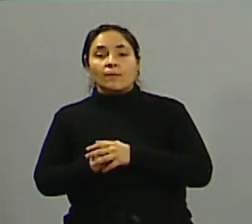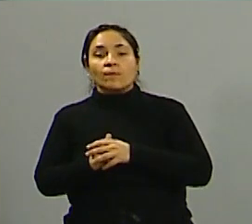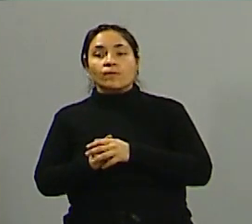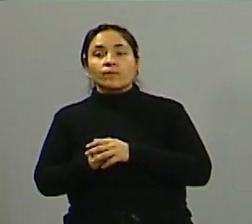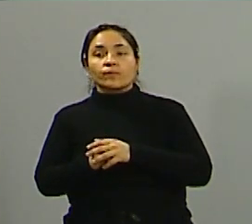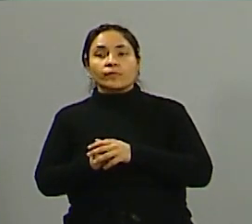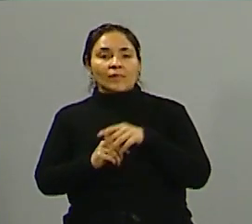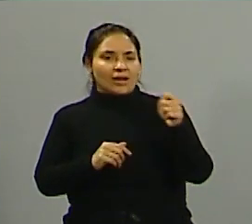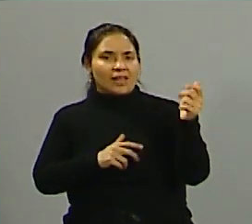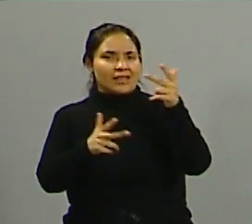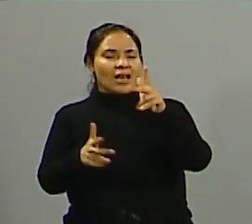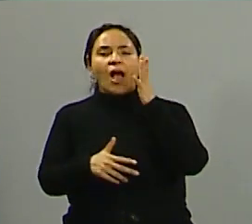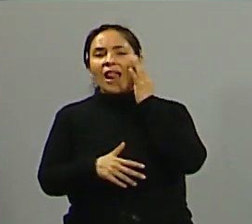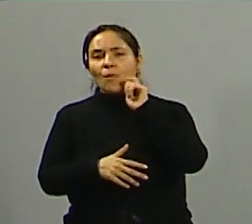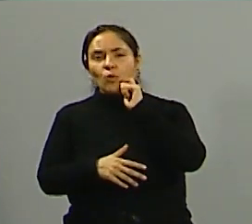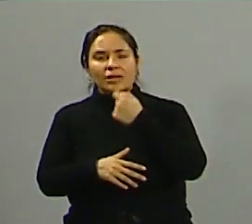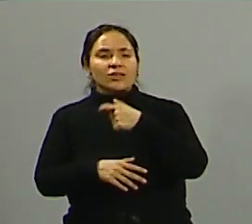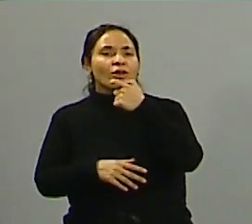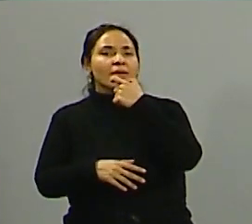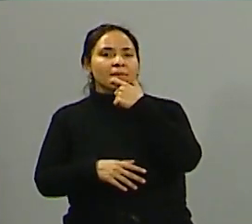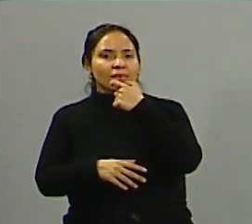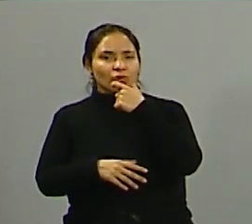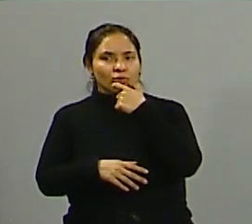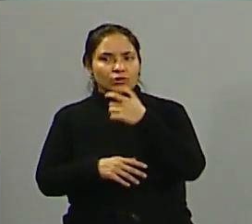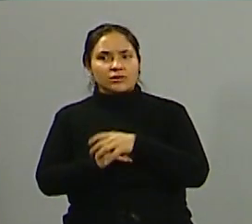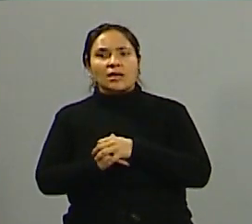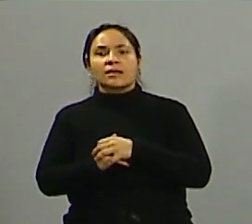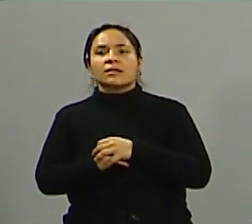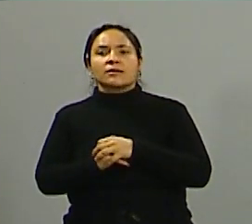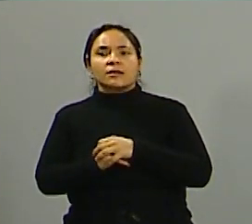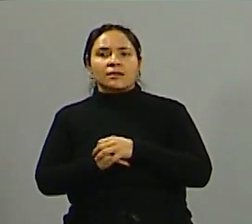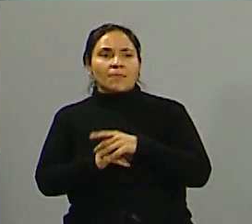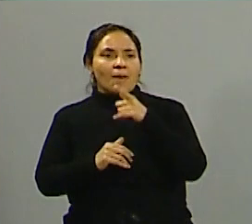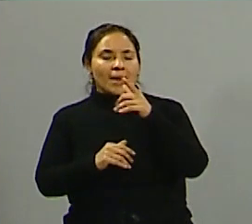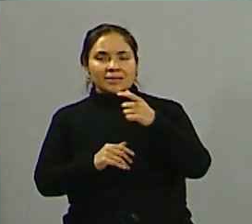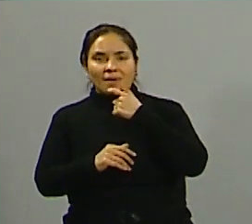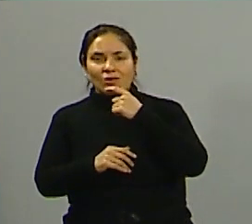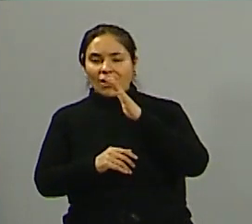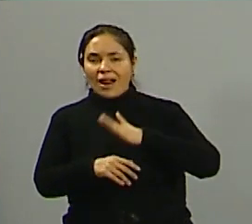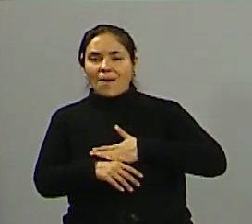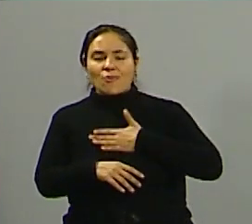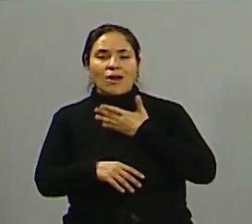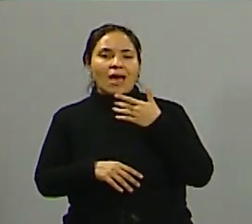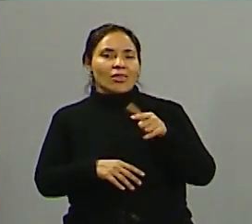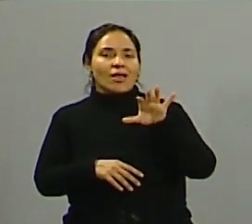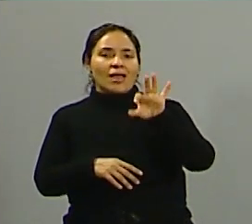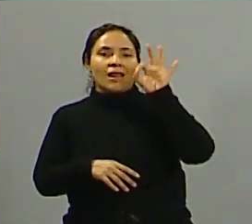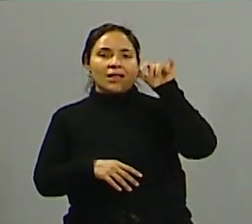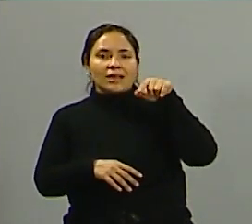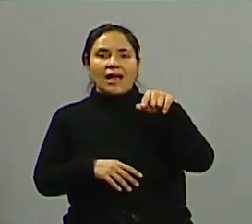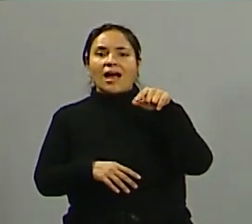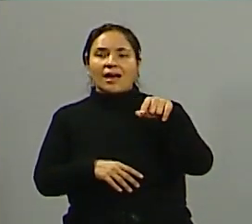tiene algunas frases muy lindas sobre Mendoza, que creo que él se termina enamorando de Mendoza, por eso le elige después